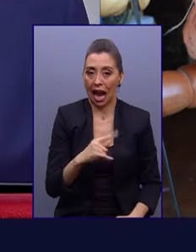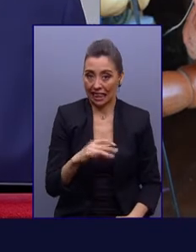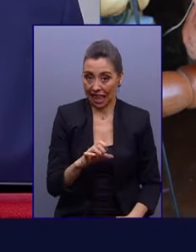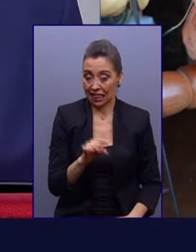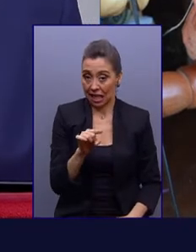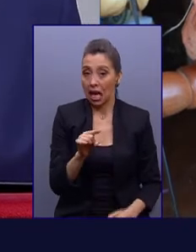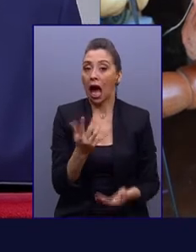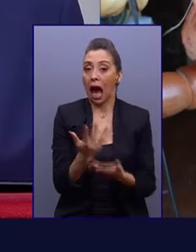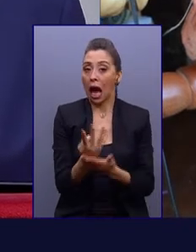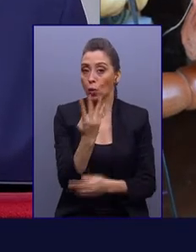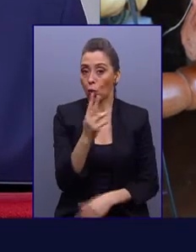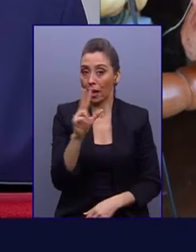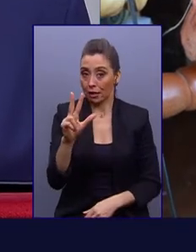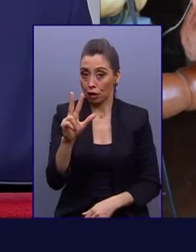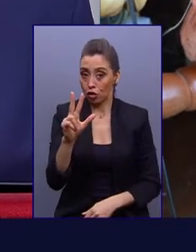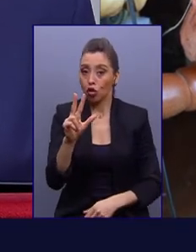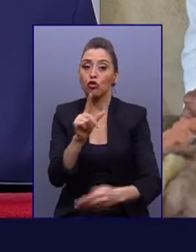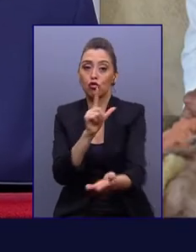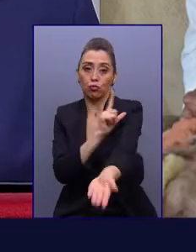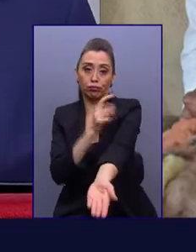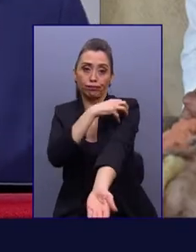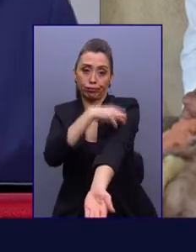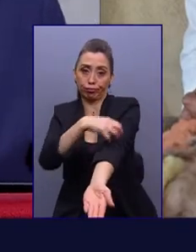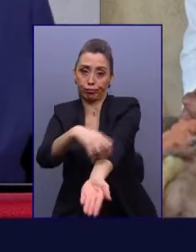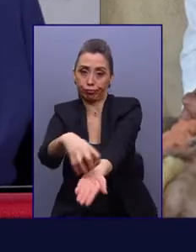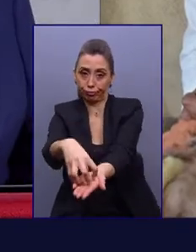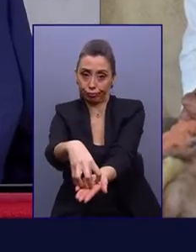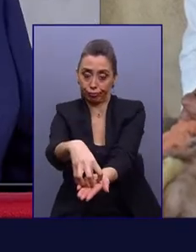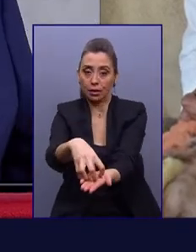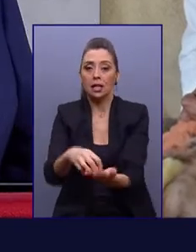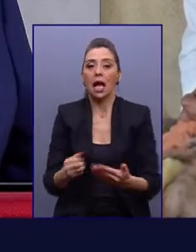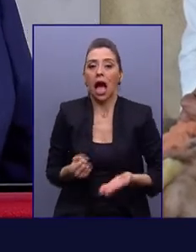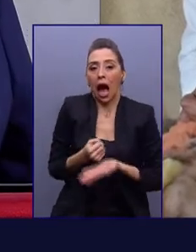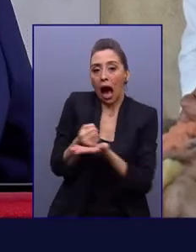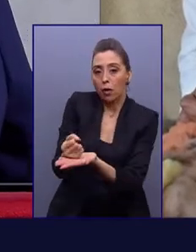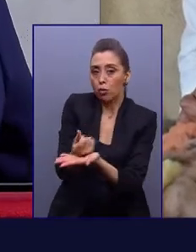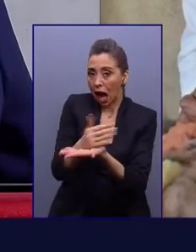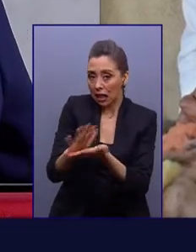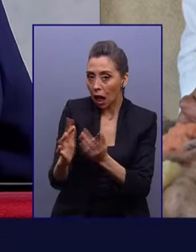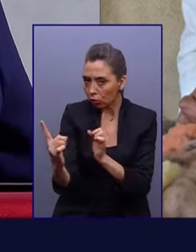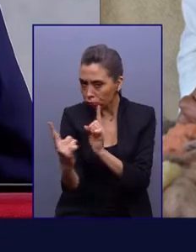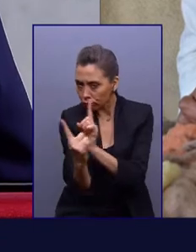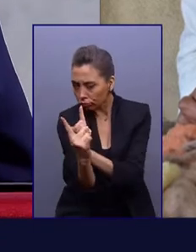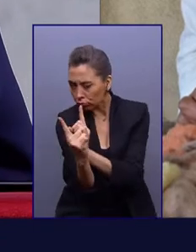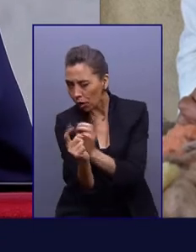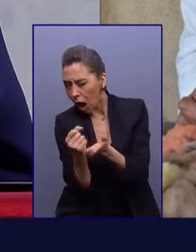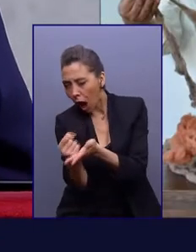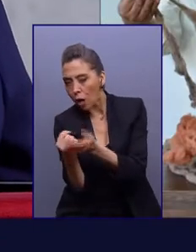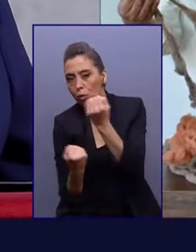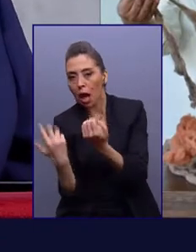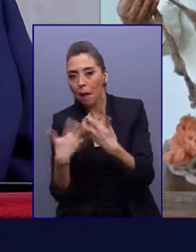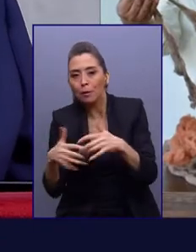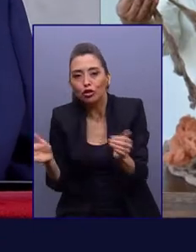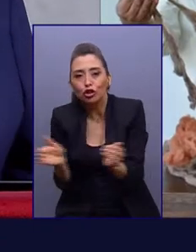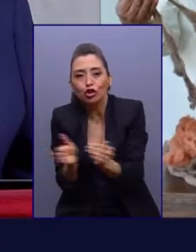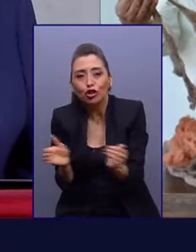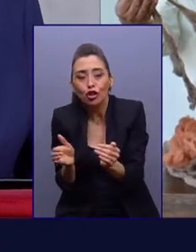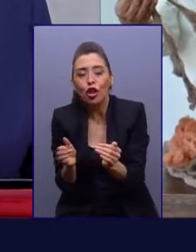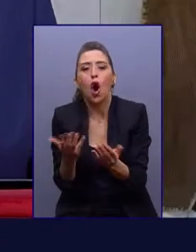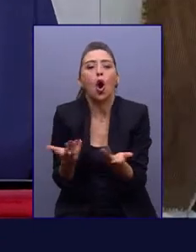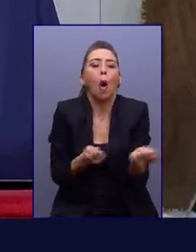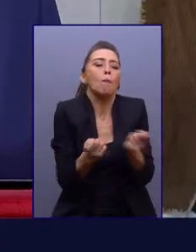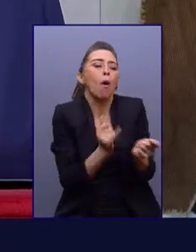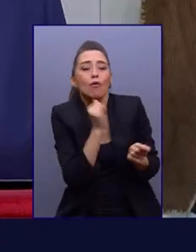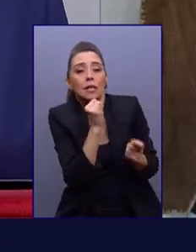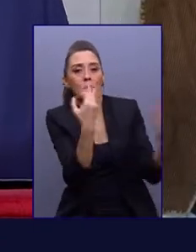de los 48 que están operando en todas las regiones y que ayudan gratuita y personalizadamente a las empresas de menor tamaño en su gestión.